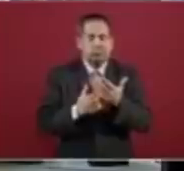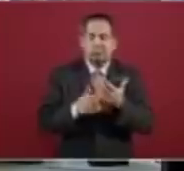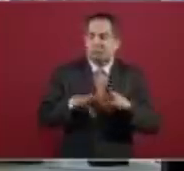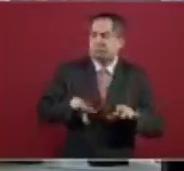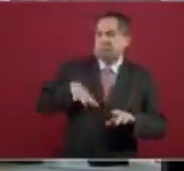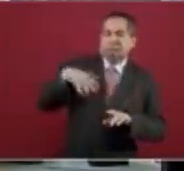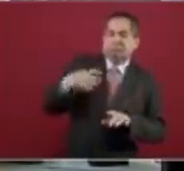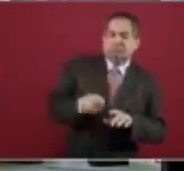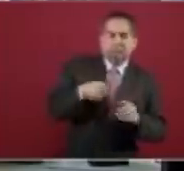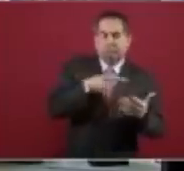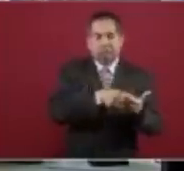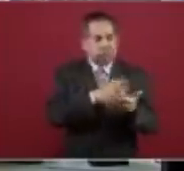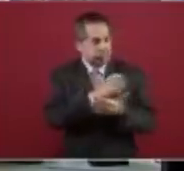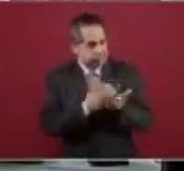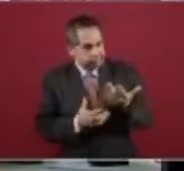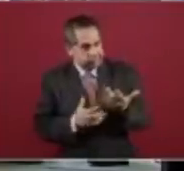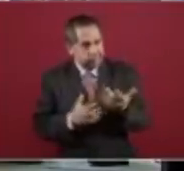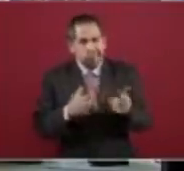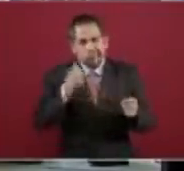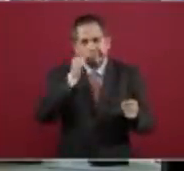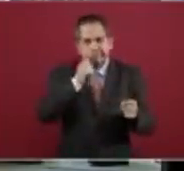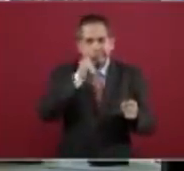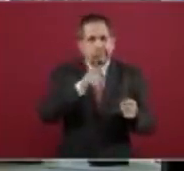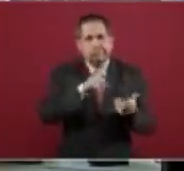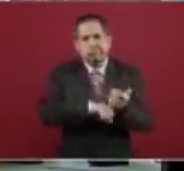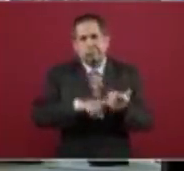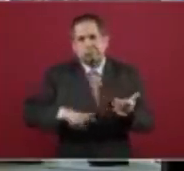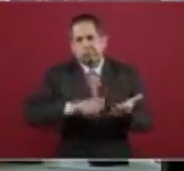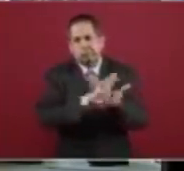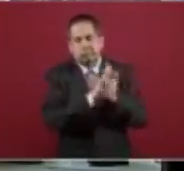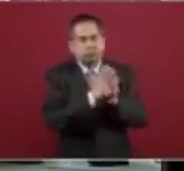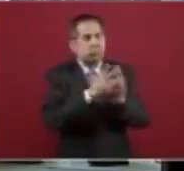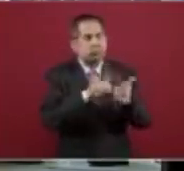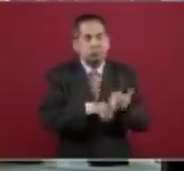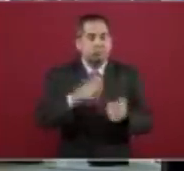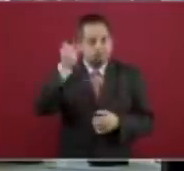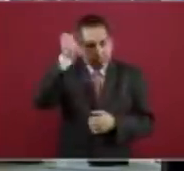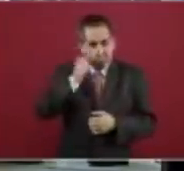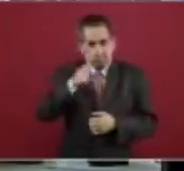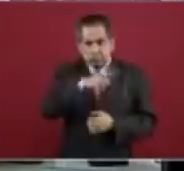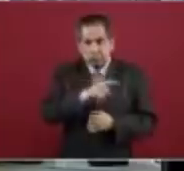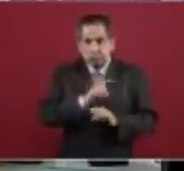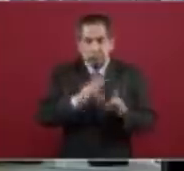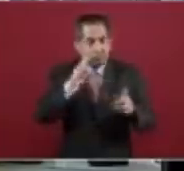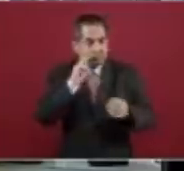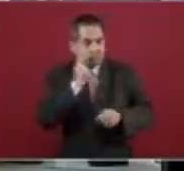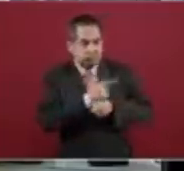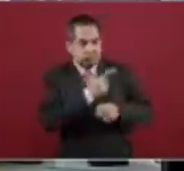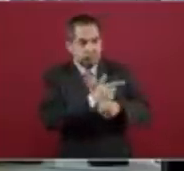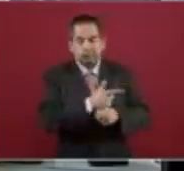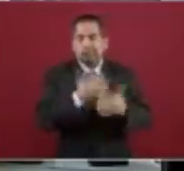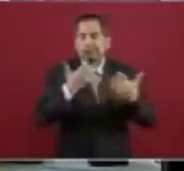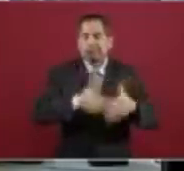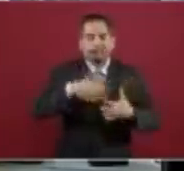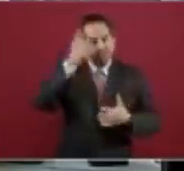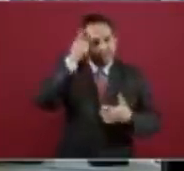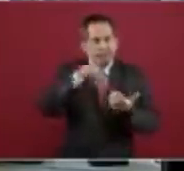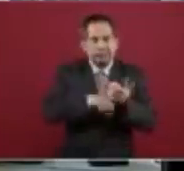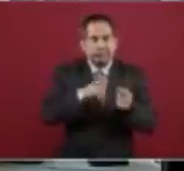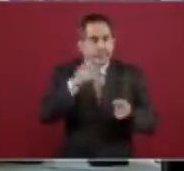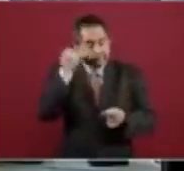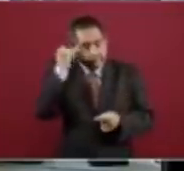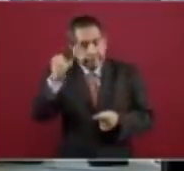debemos olvidar que para que existan siempre hay un gobierno cómplice. En Sinaloa no soportamos a unos empresarios ya. Imagínese que el